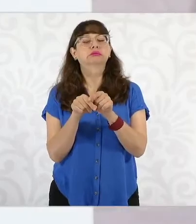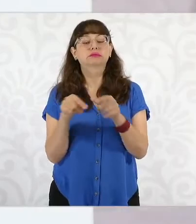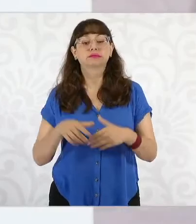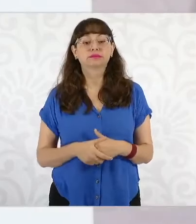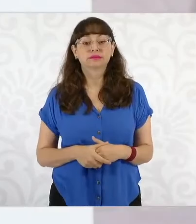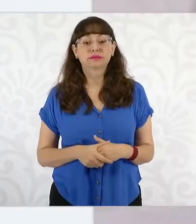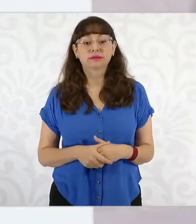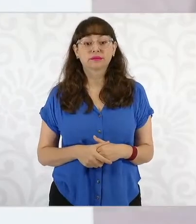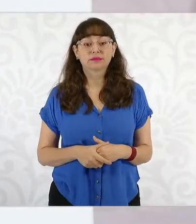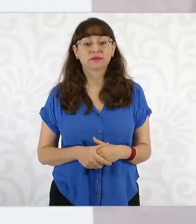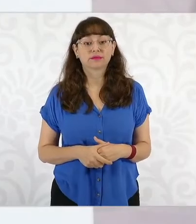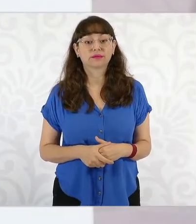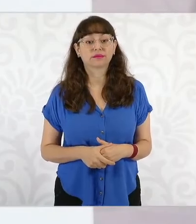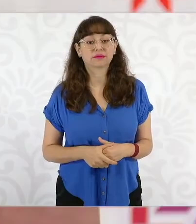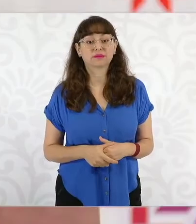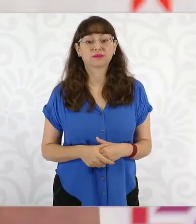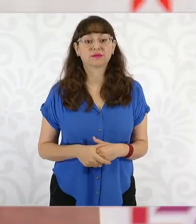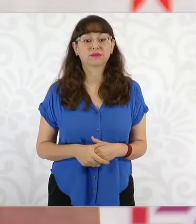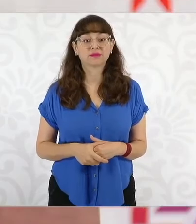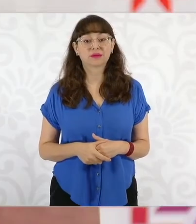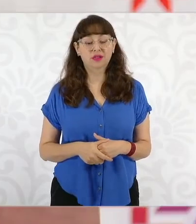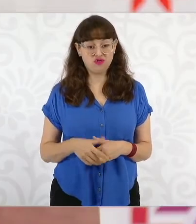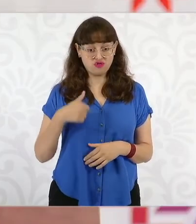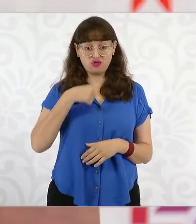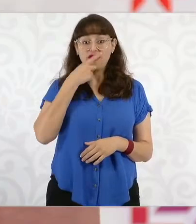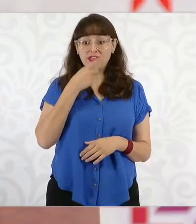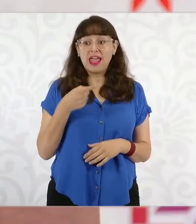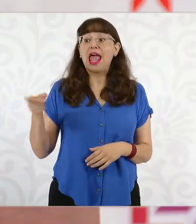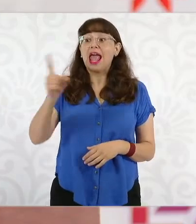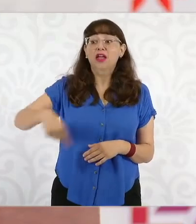Bueno, yo dije que era como política ficción.